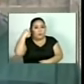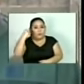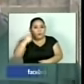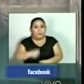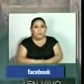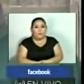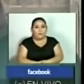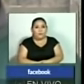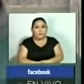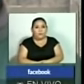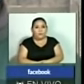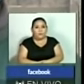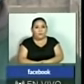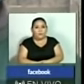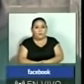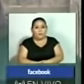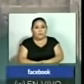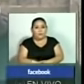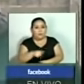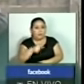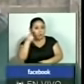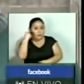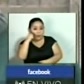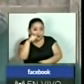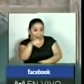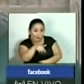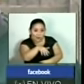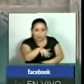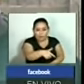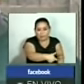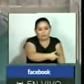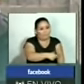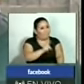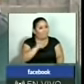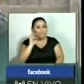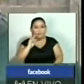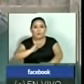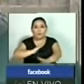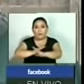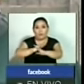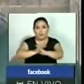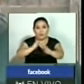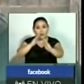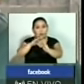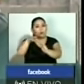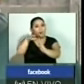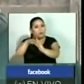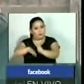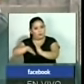es llegar hasta este lugar, lo más importante es prevenir, quedarnos en casa,